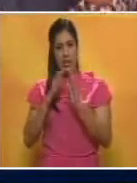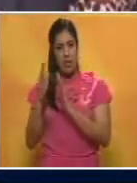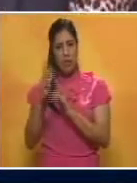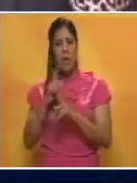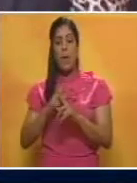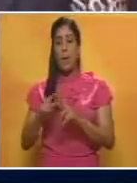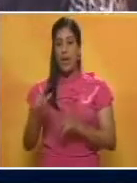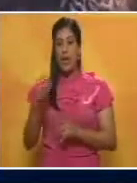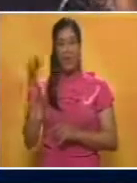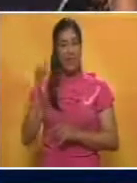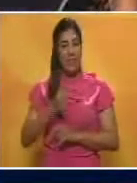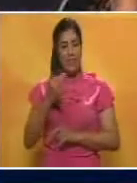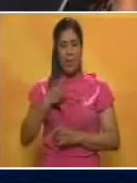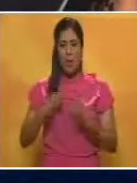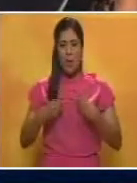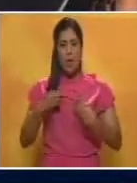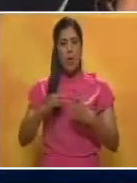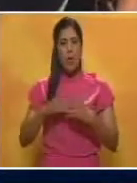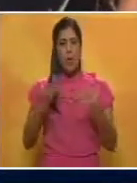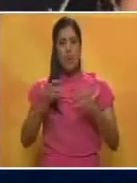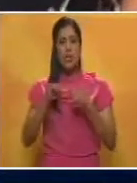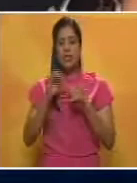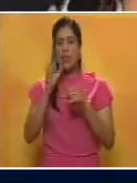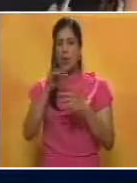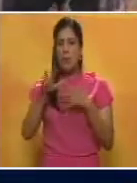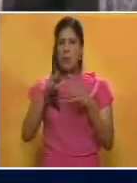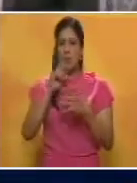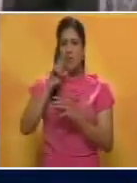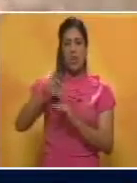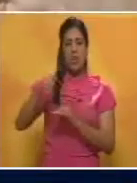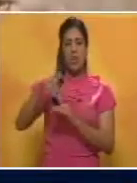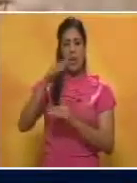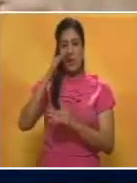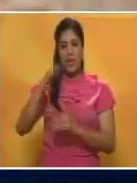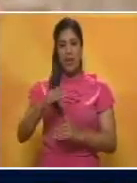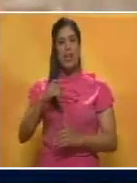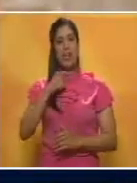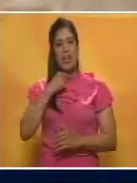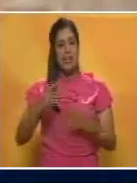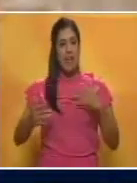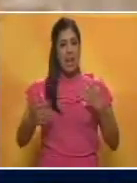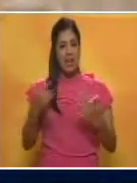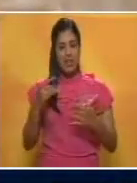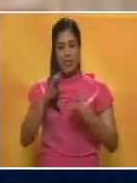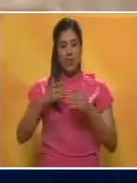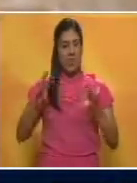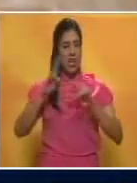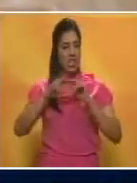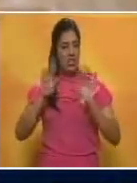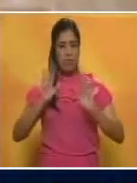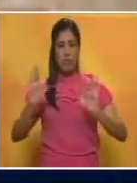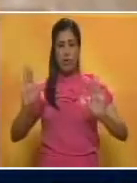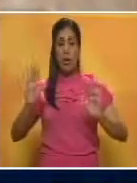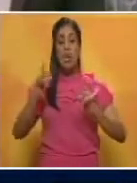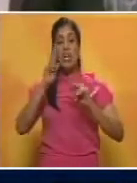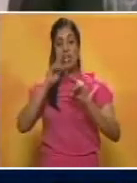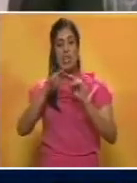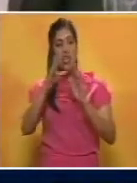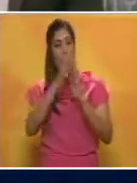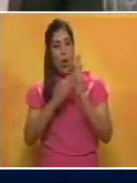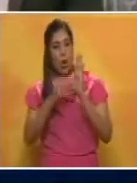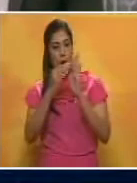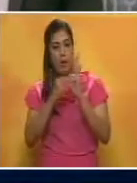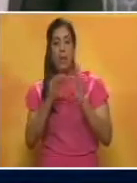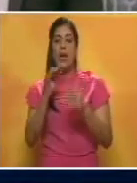etapa, pero que realmente le preocupa porque sigue siendo así. Contó que North prefiere actividades sin niños y que Saint le gusta